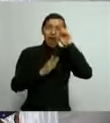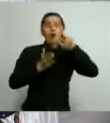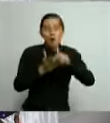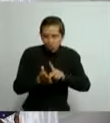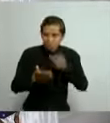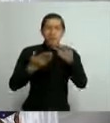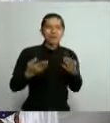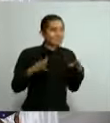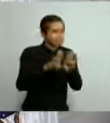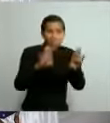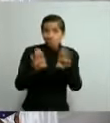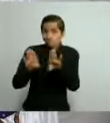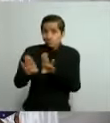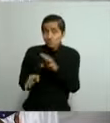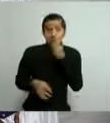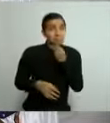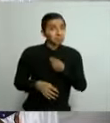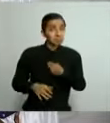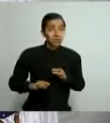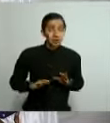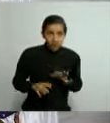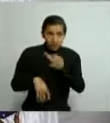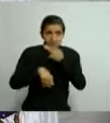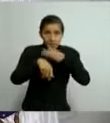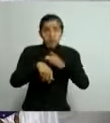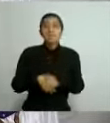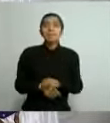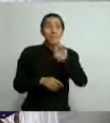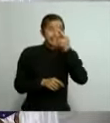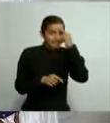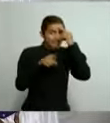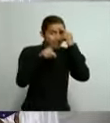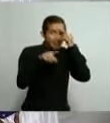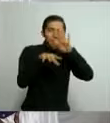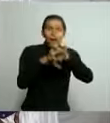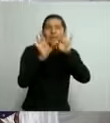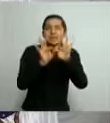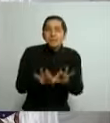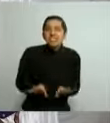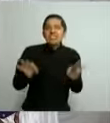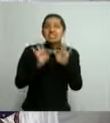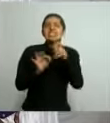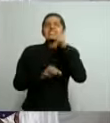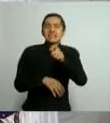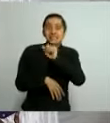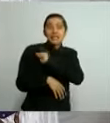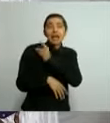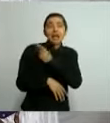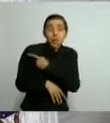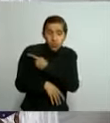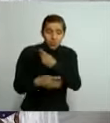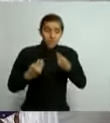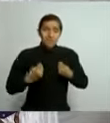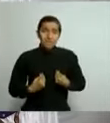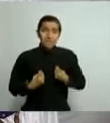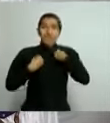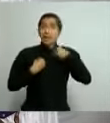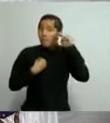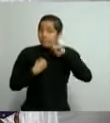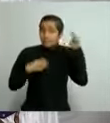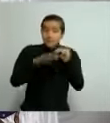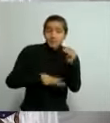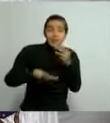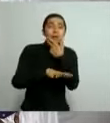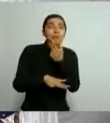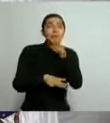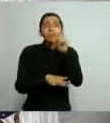volver a cerrar. Recuerden que por encima de todo está la salud y la vida de las michoacanas